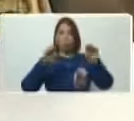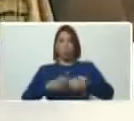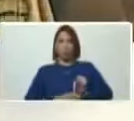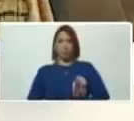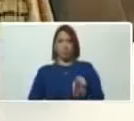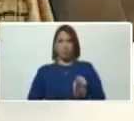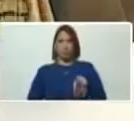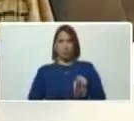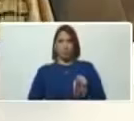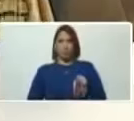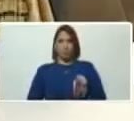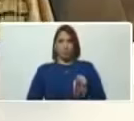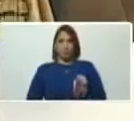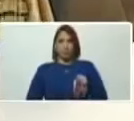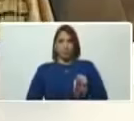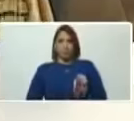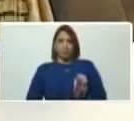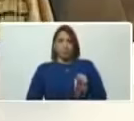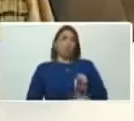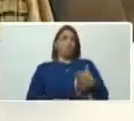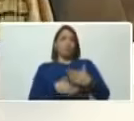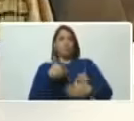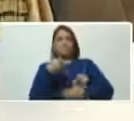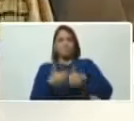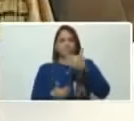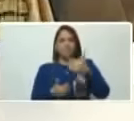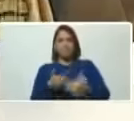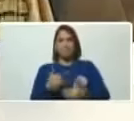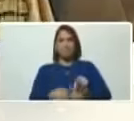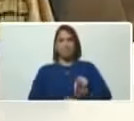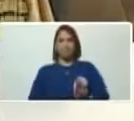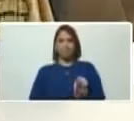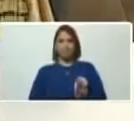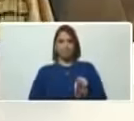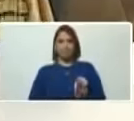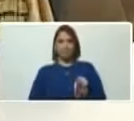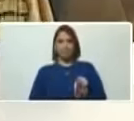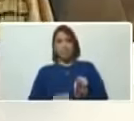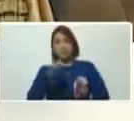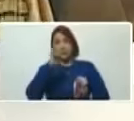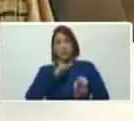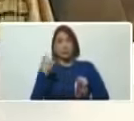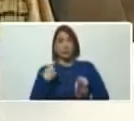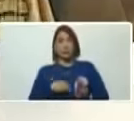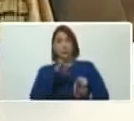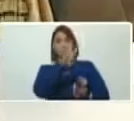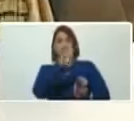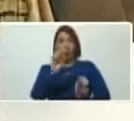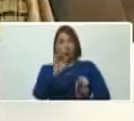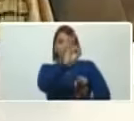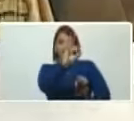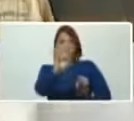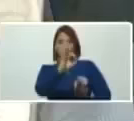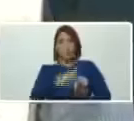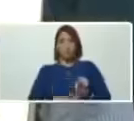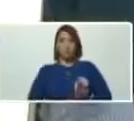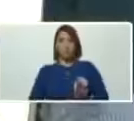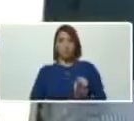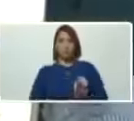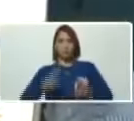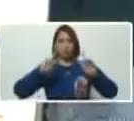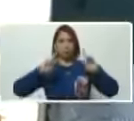Y vamos avanzando. En agua tenemos un 40% de